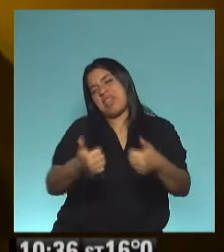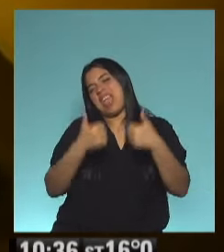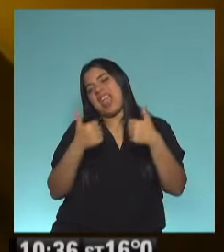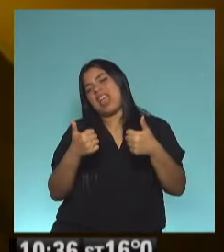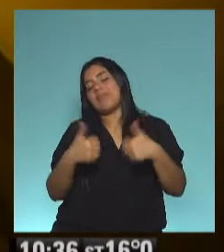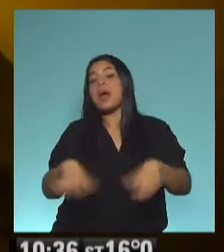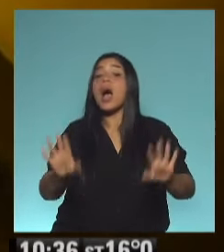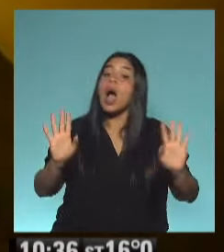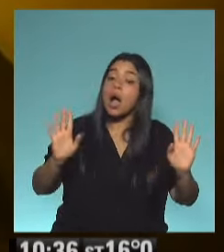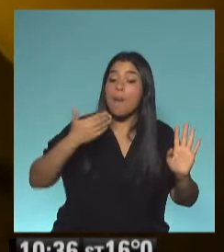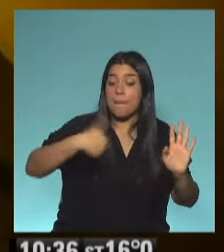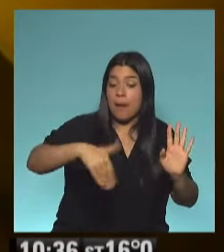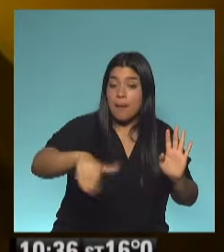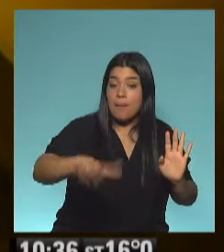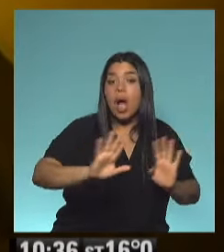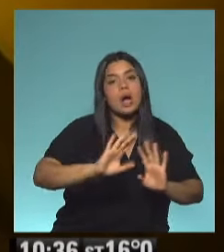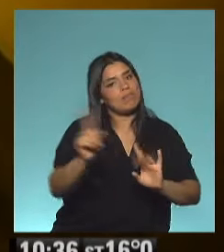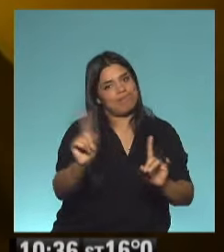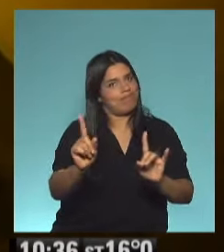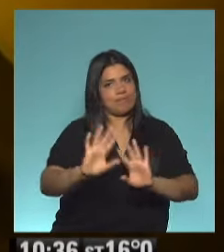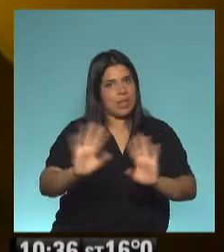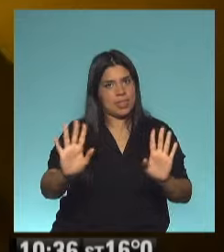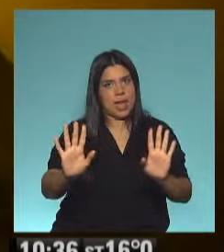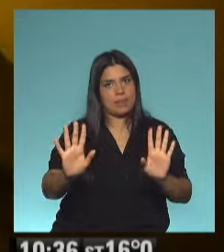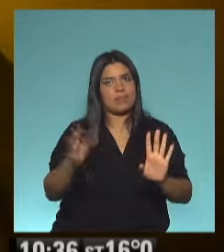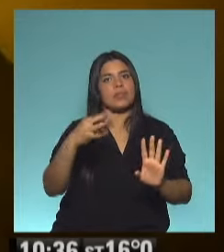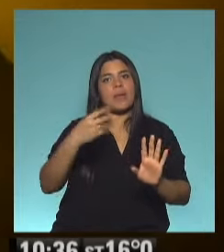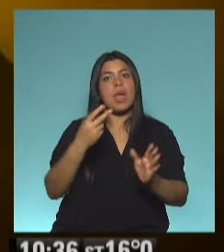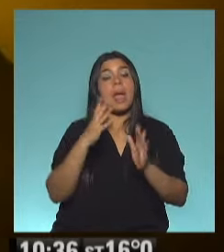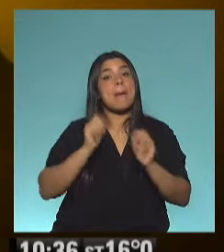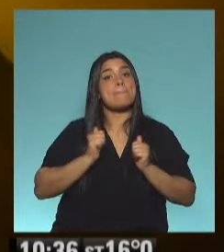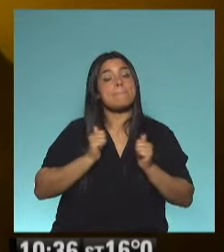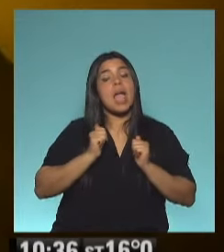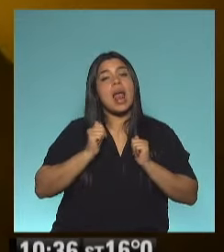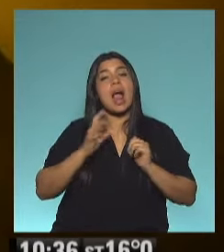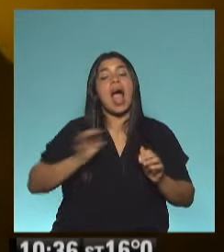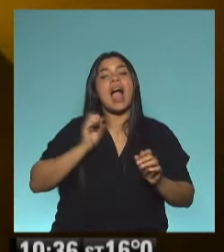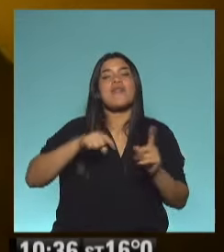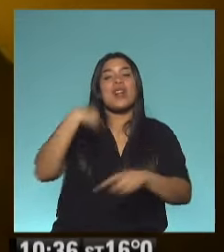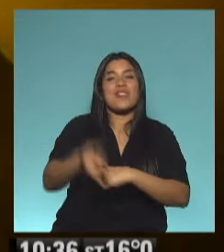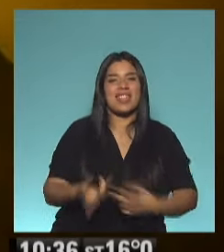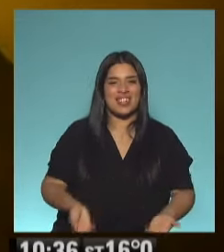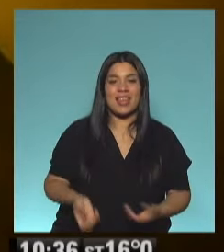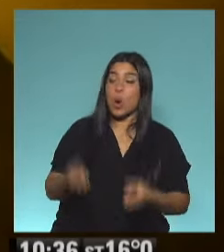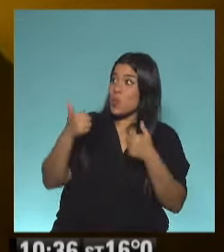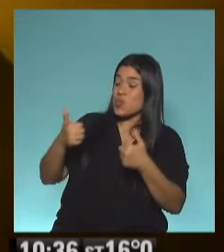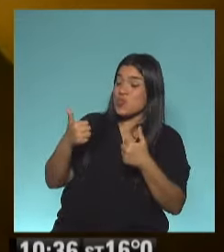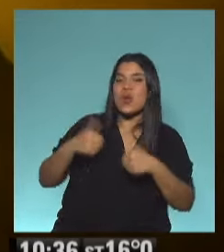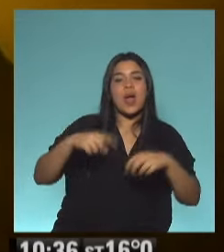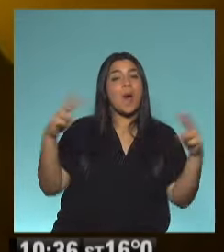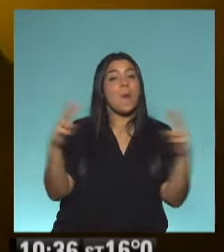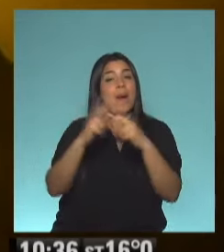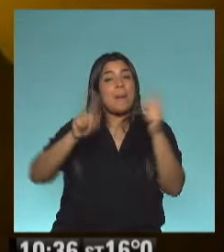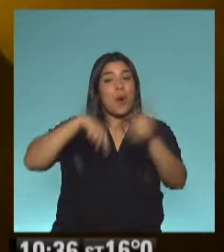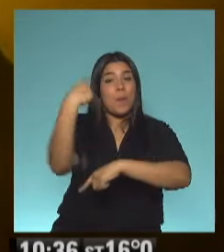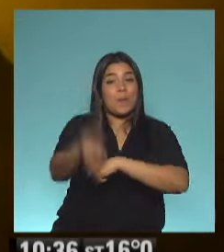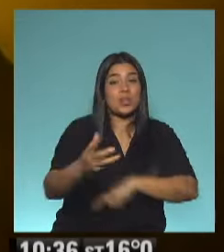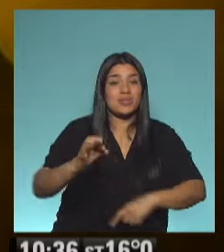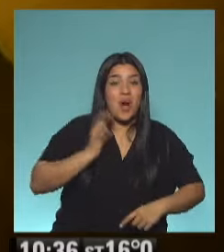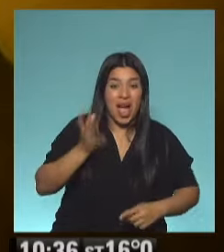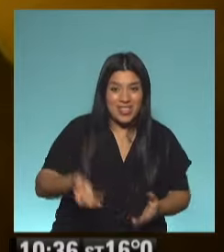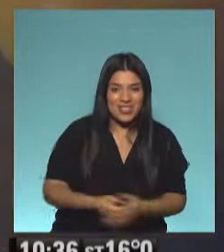más. ¡Vuelve en el año próximo! ¡Dale! ¡Hasta el próximo carnaval!